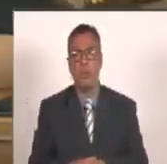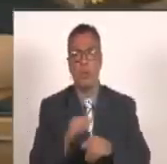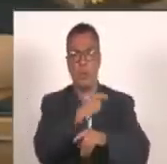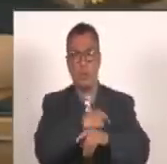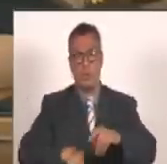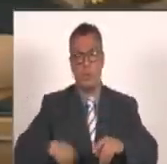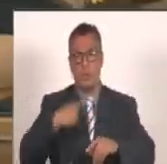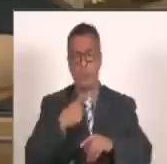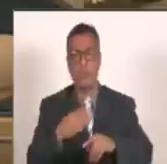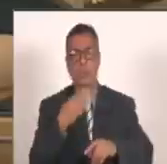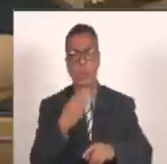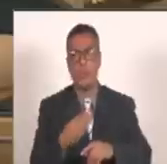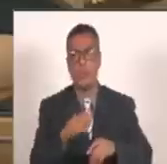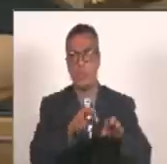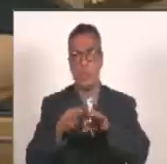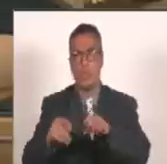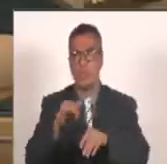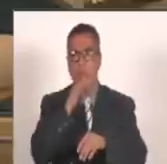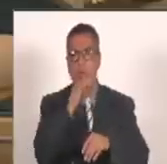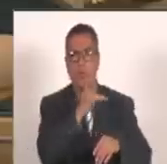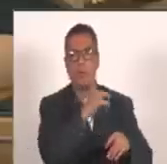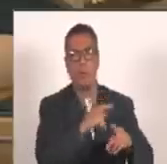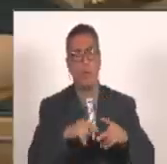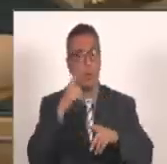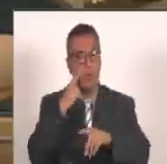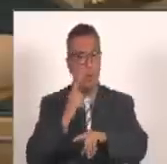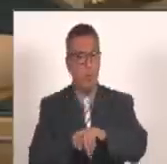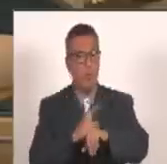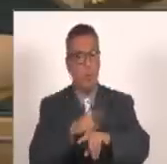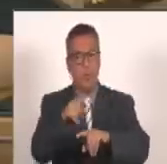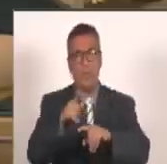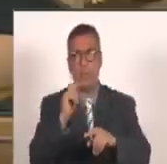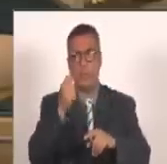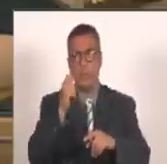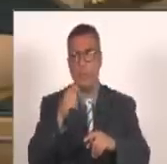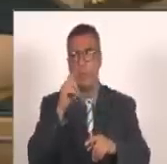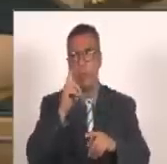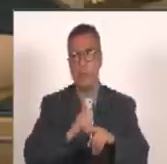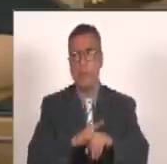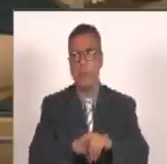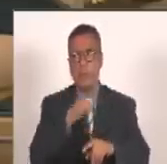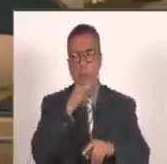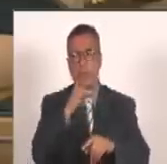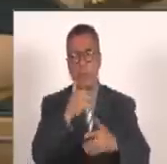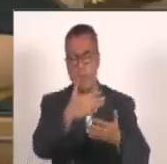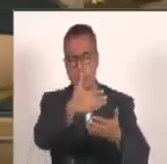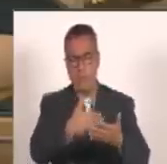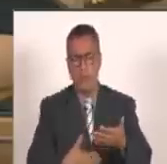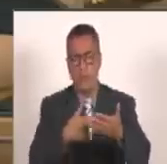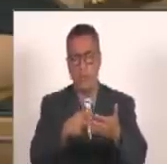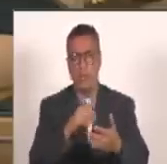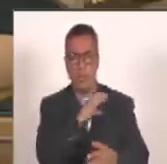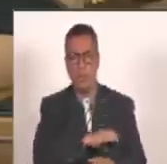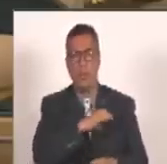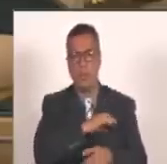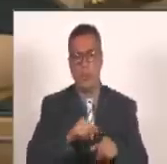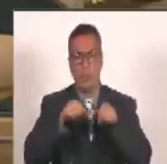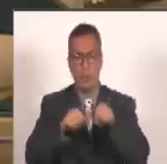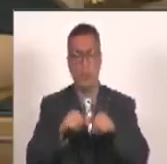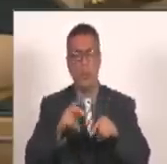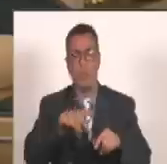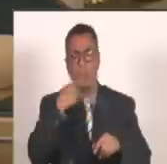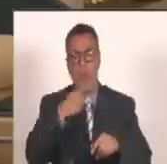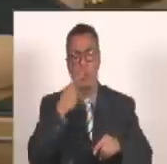El presidente solicitó a la secretaria informar la materia pendiente. Materia pendiente. Informes presentados por la Comisión Permanente